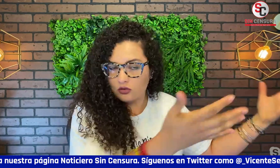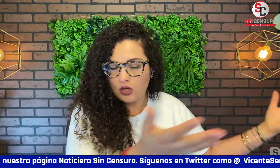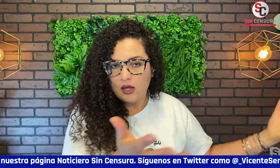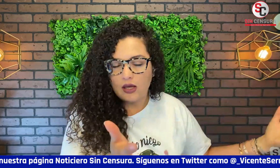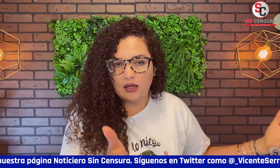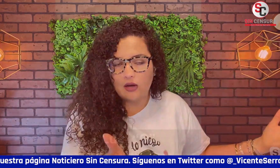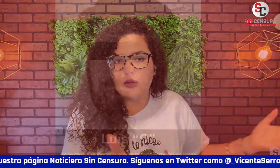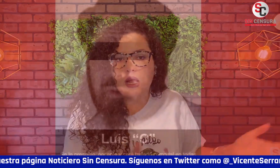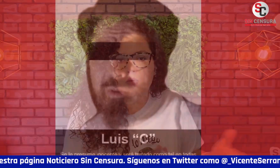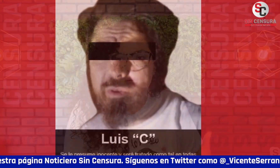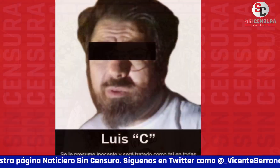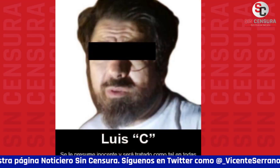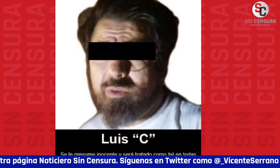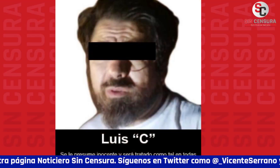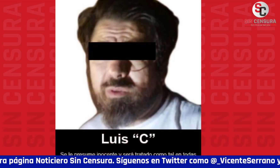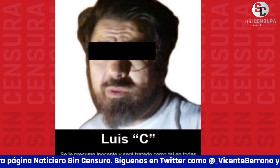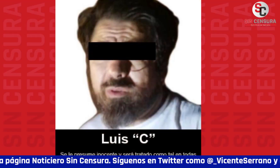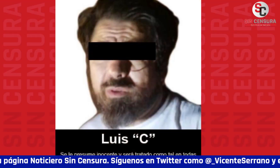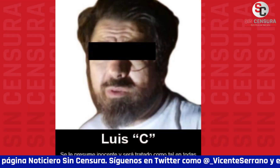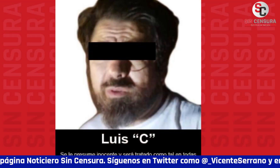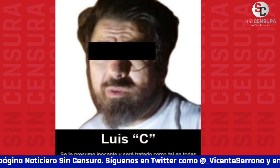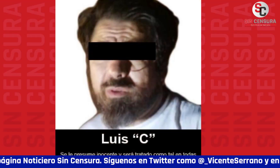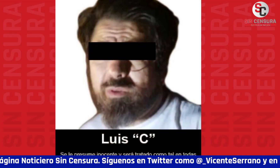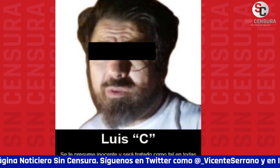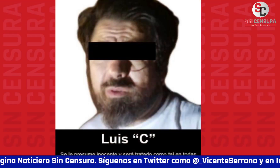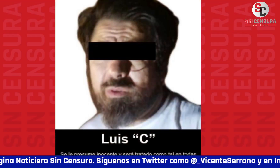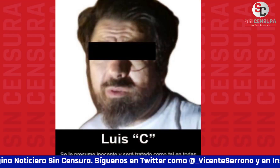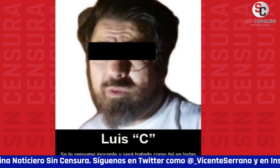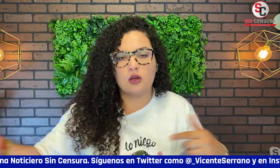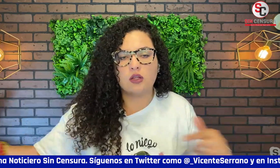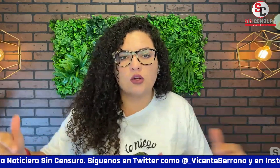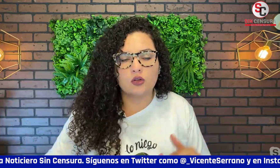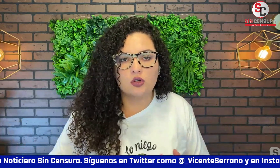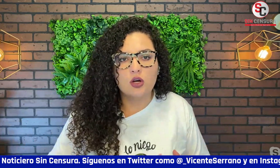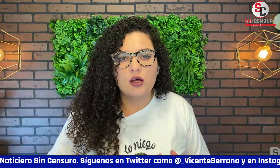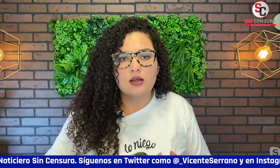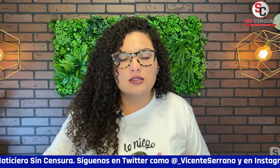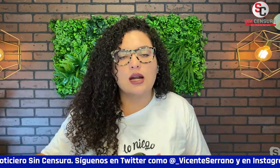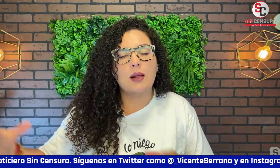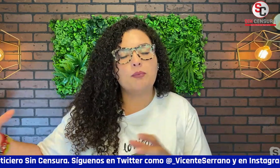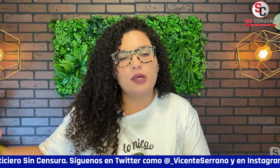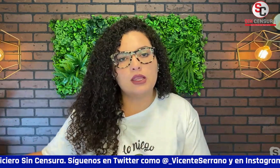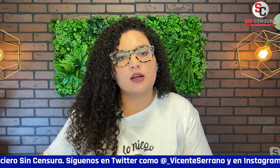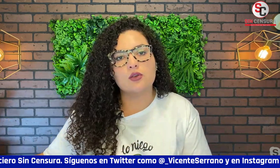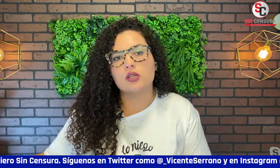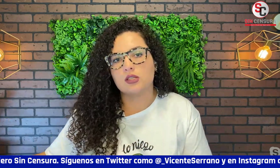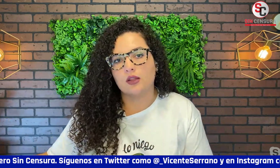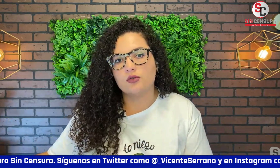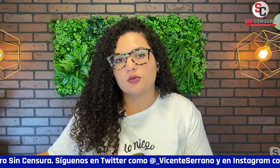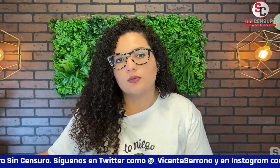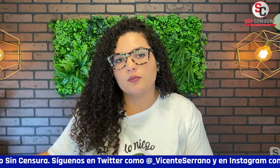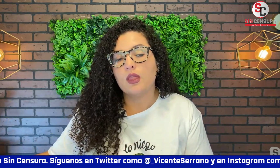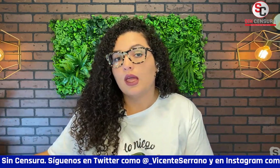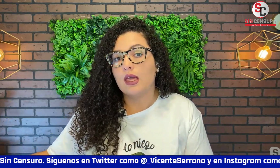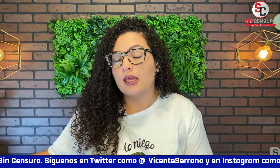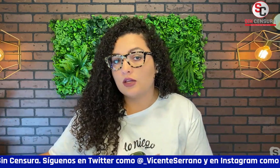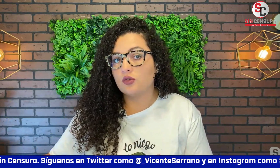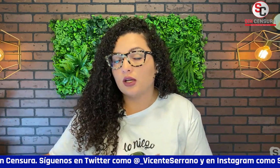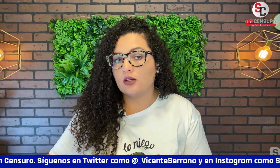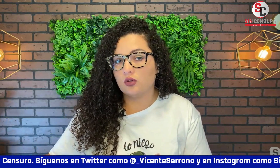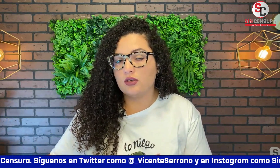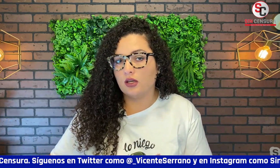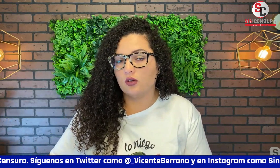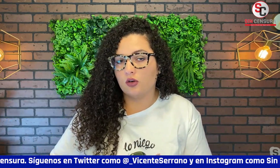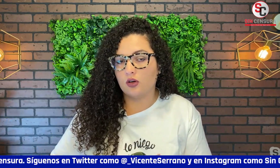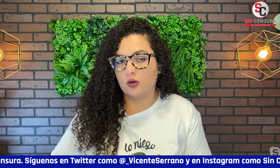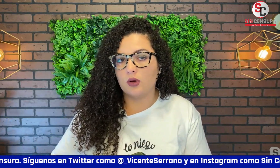todos estos que al final formaban parte de la misma banda, uno limpiándole la cara al otro y ayudando al otro, se repite en los estados. Y esto